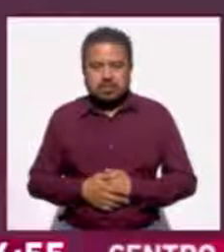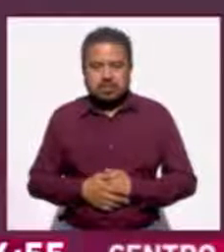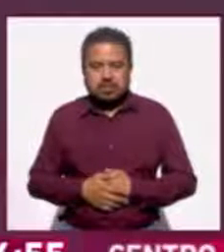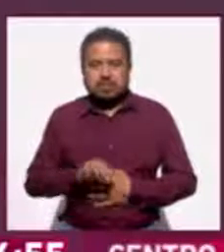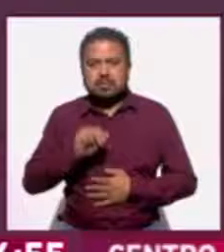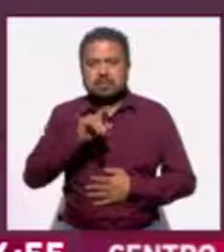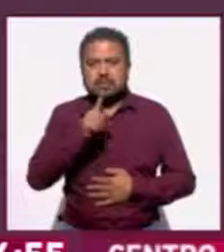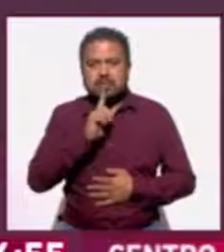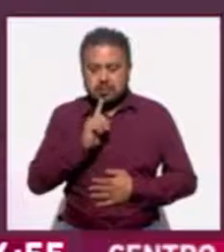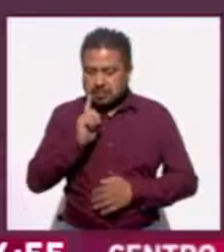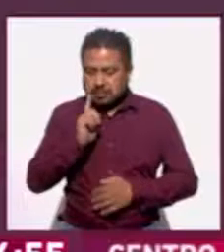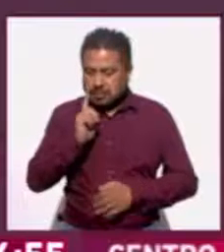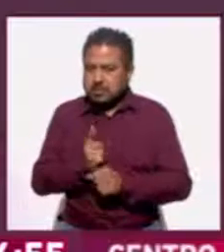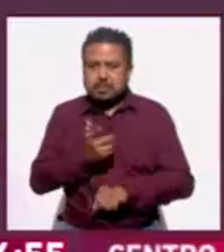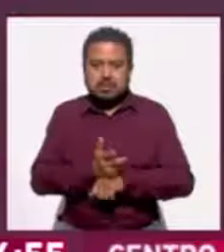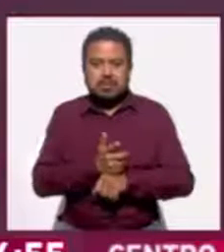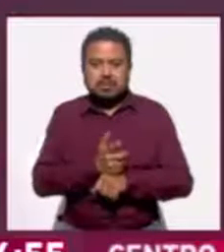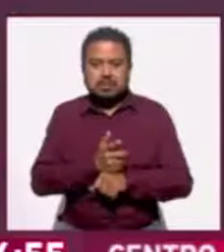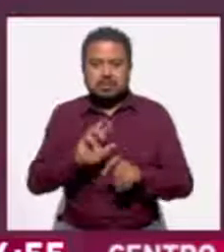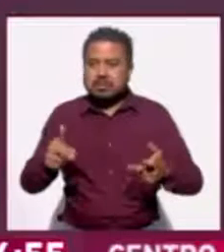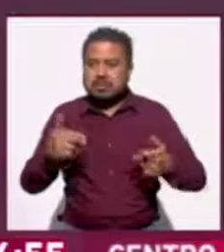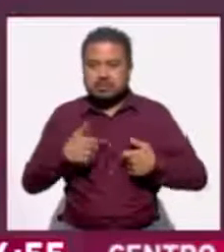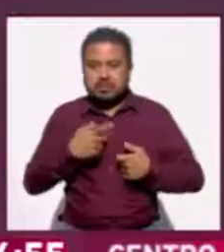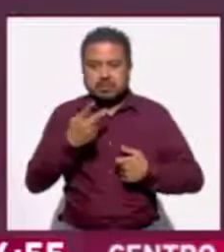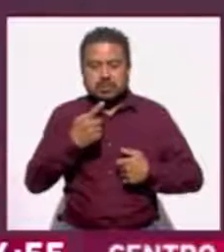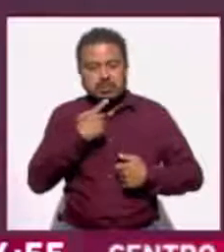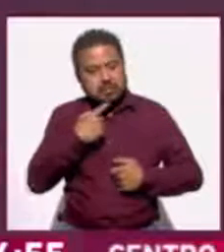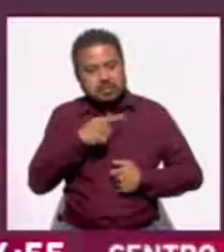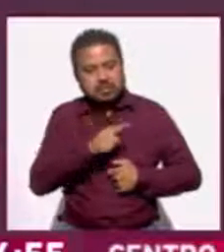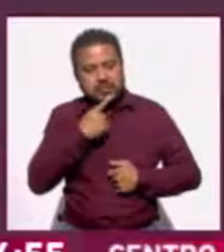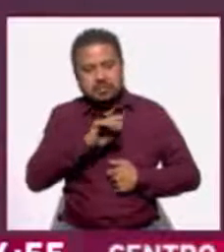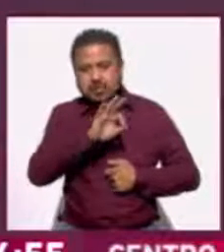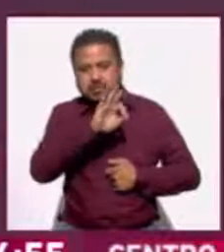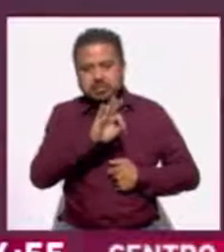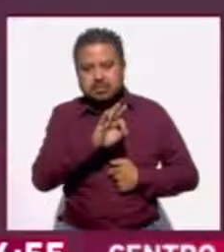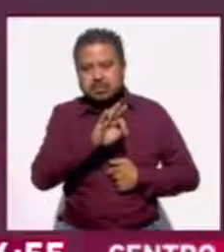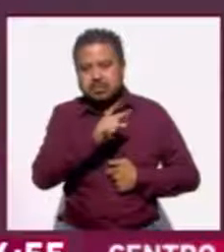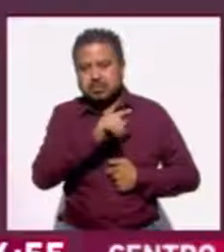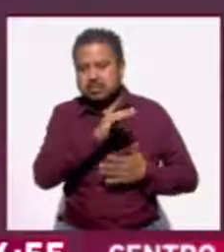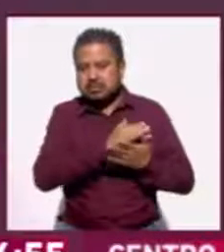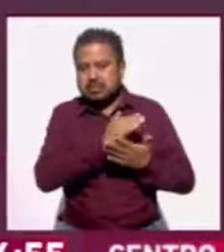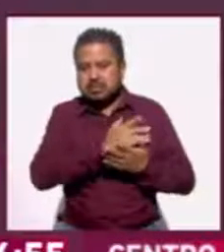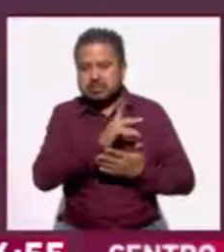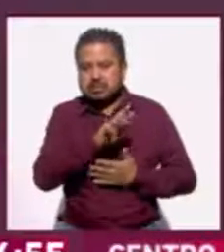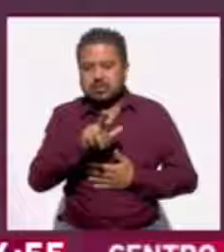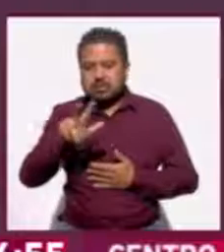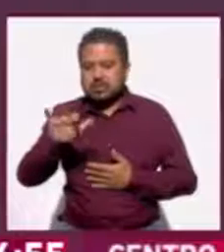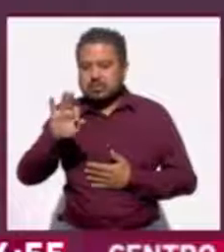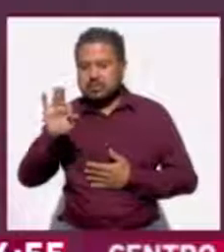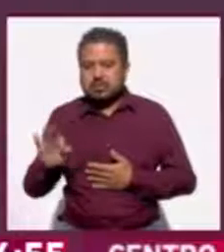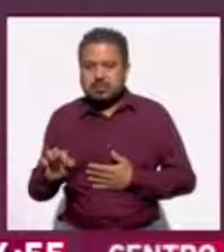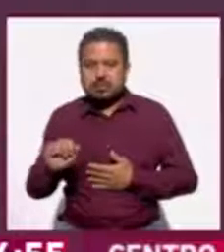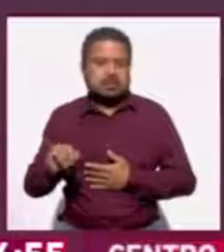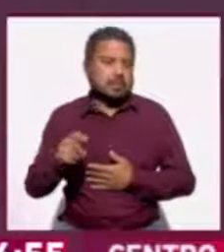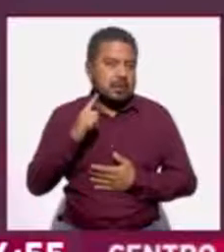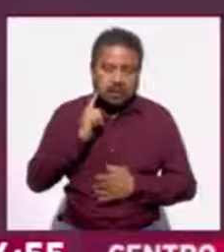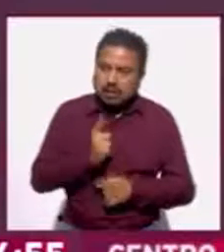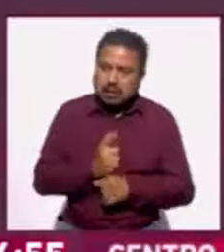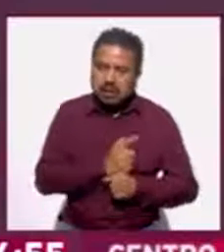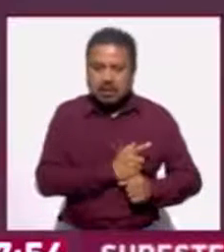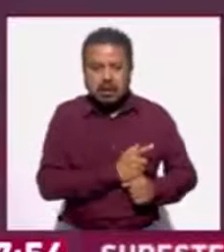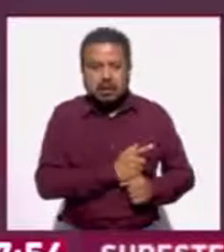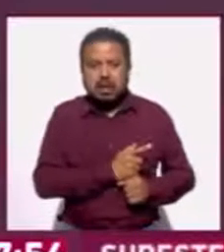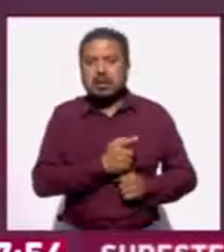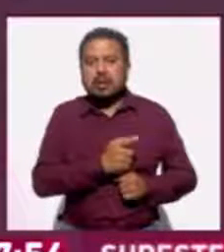Si se enteró que Estados Unidos retiró los cargos, el porcentaje es un poco menor, 58%.